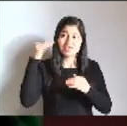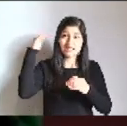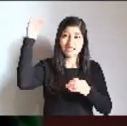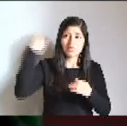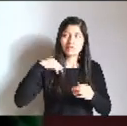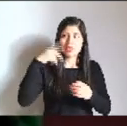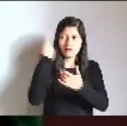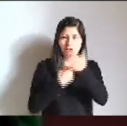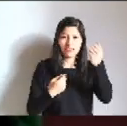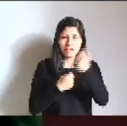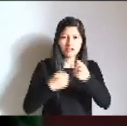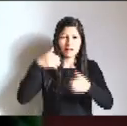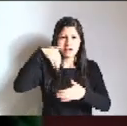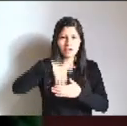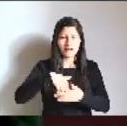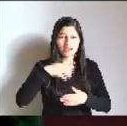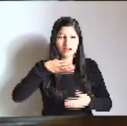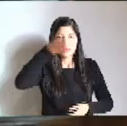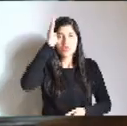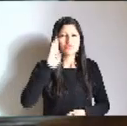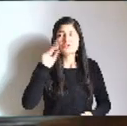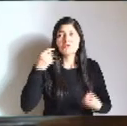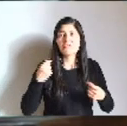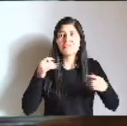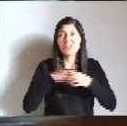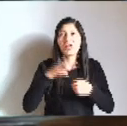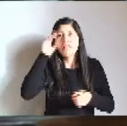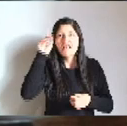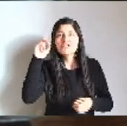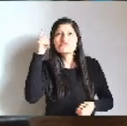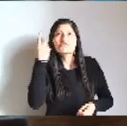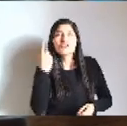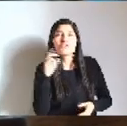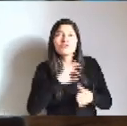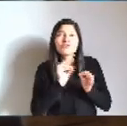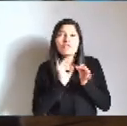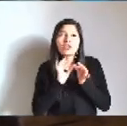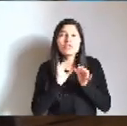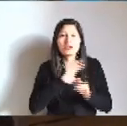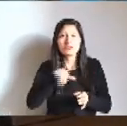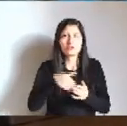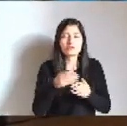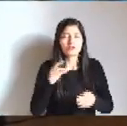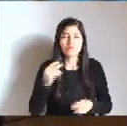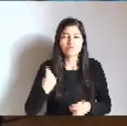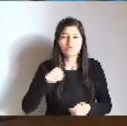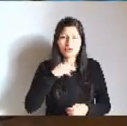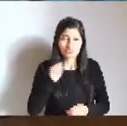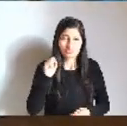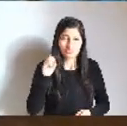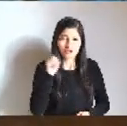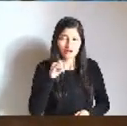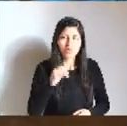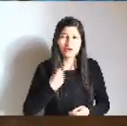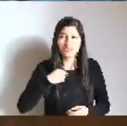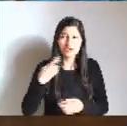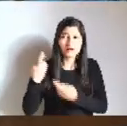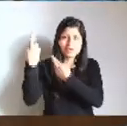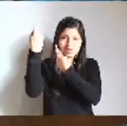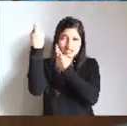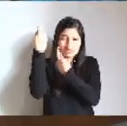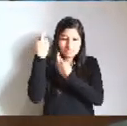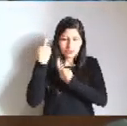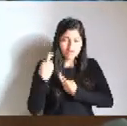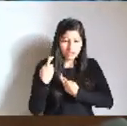No se trata de que Él solucione las cosas, se trata de que nosotros, con sosiego, nos